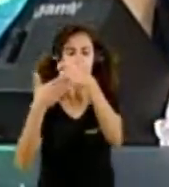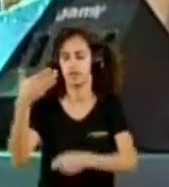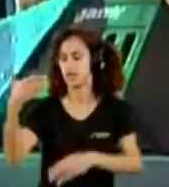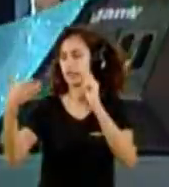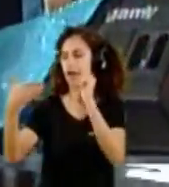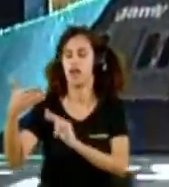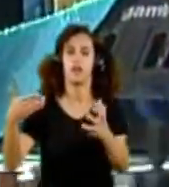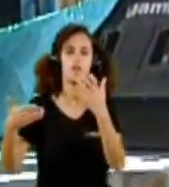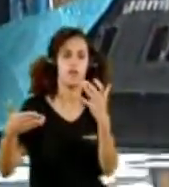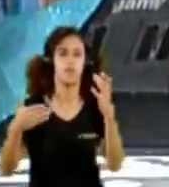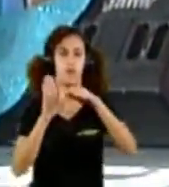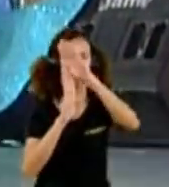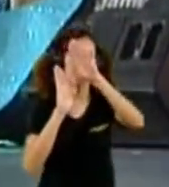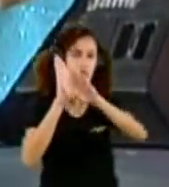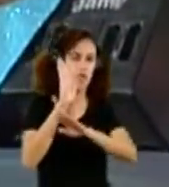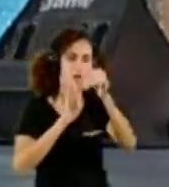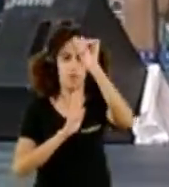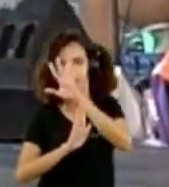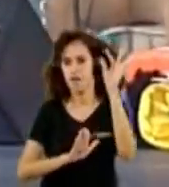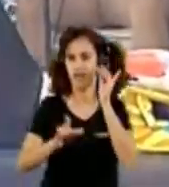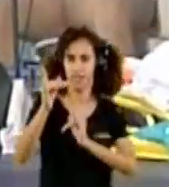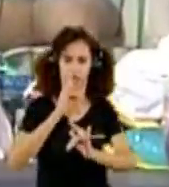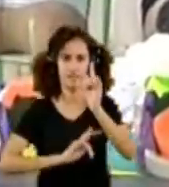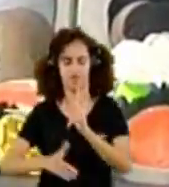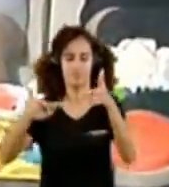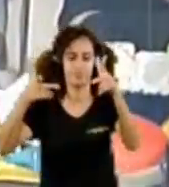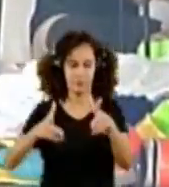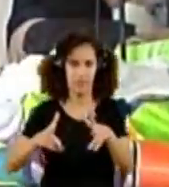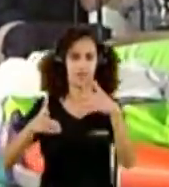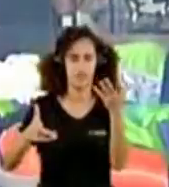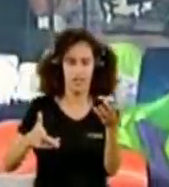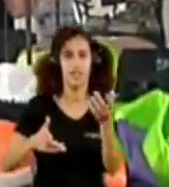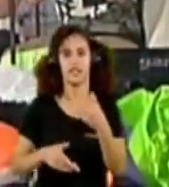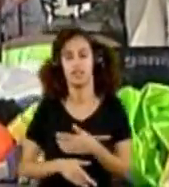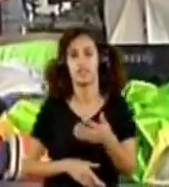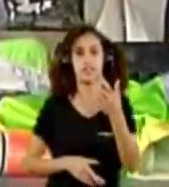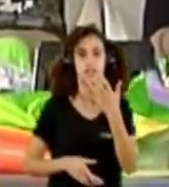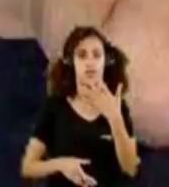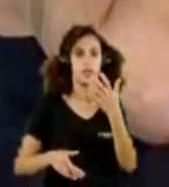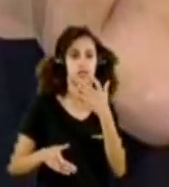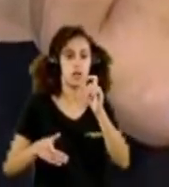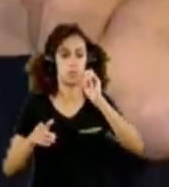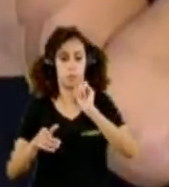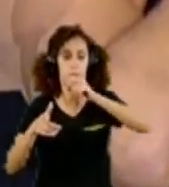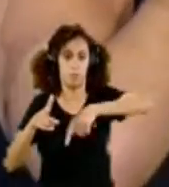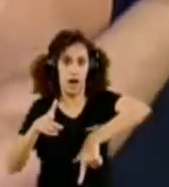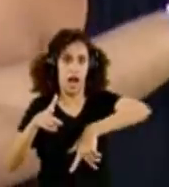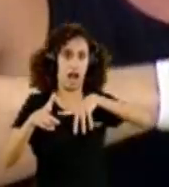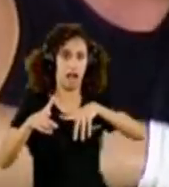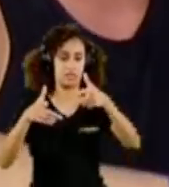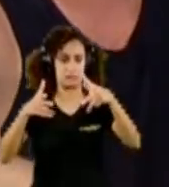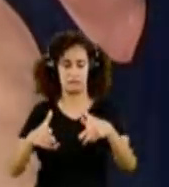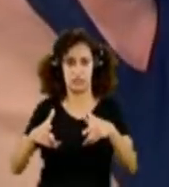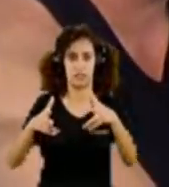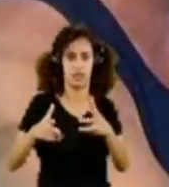de los viceversa. En ella te quedas así, sin salpicar la gota. A ella